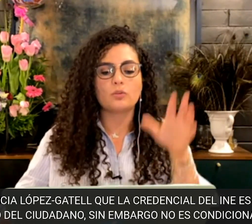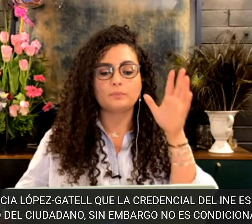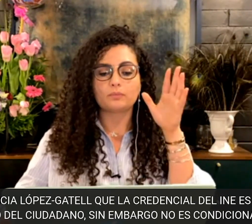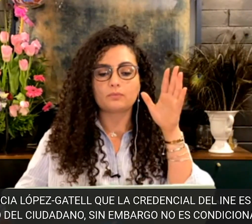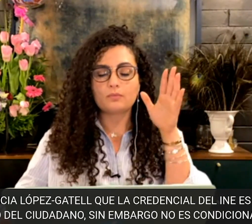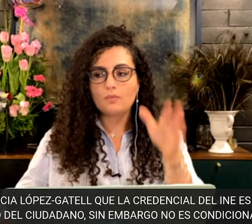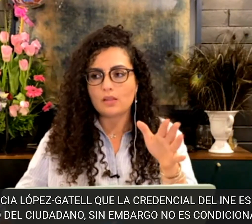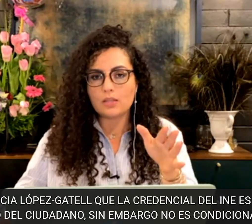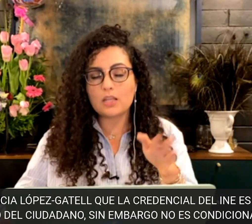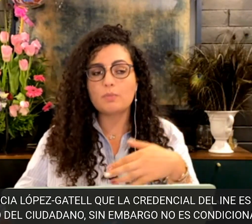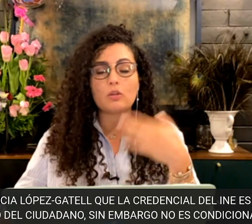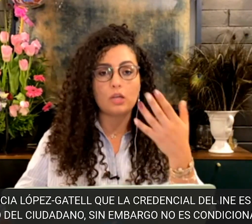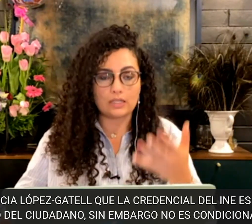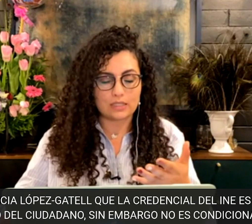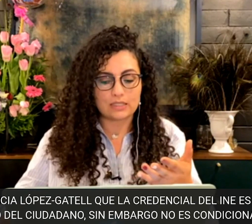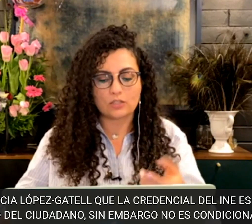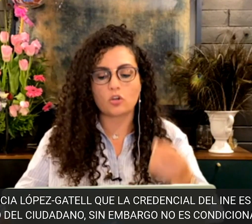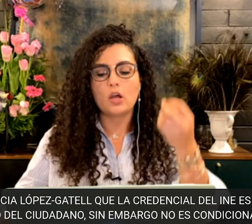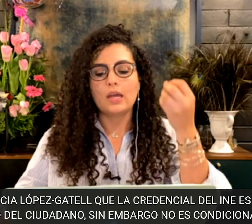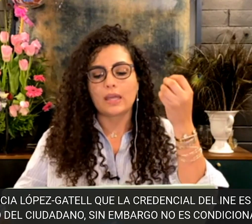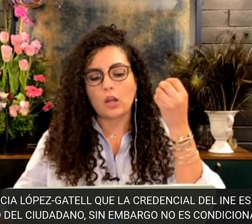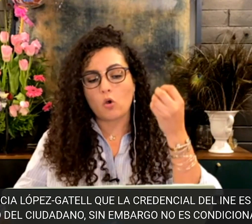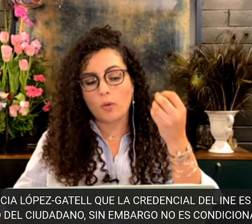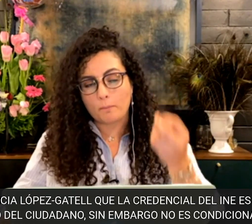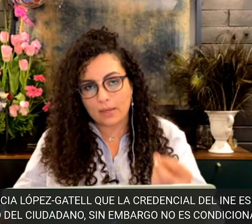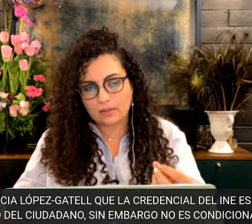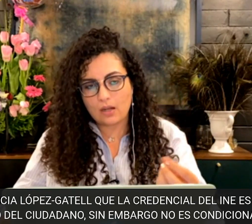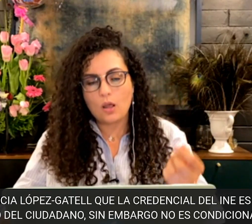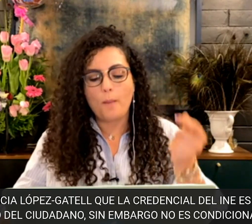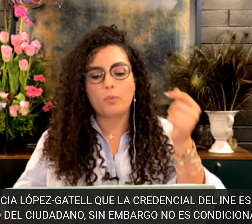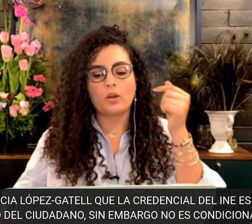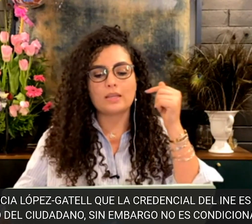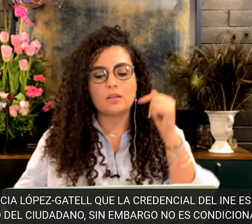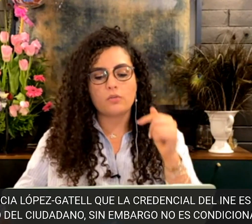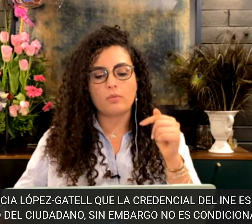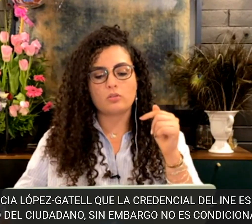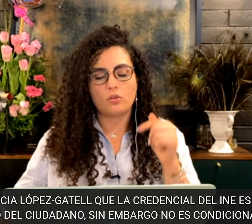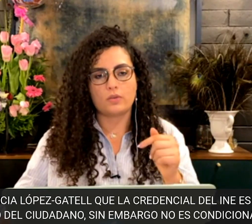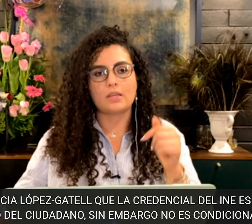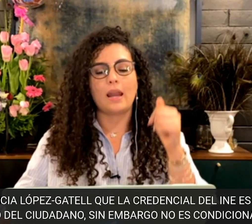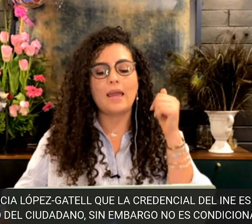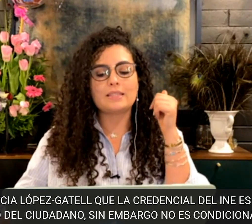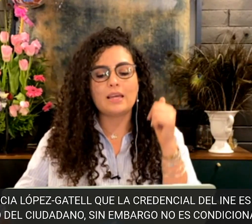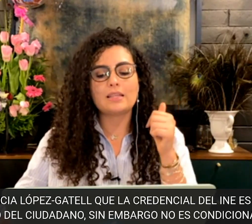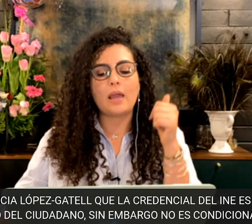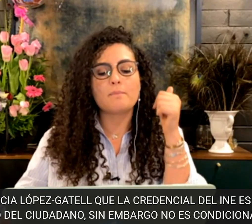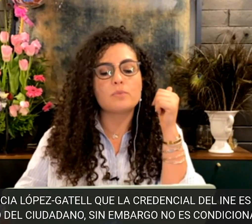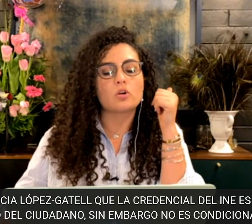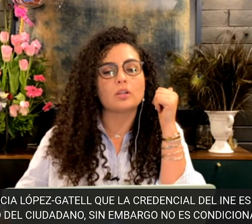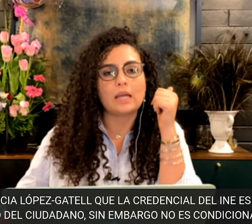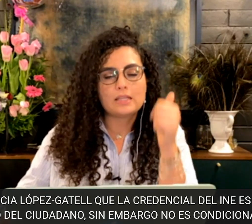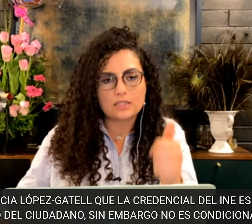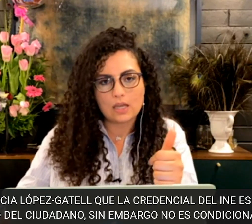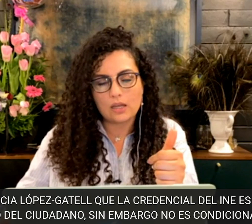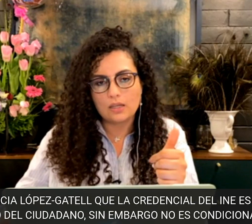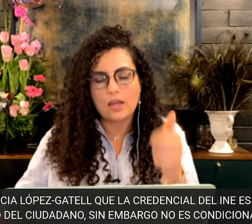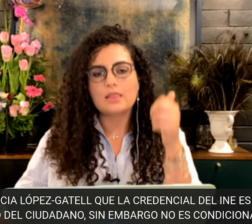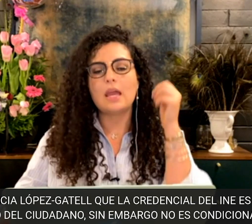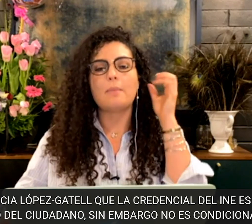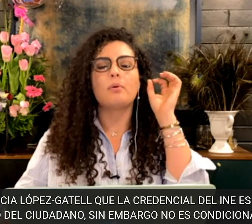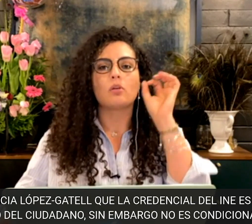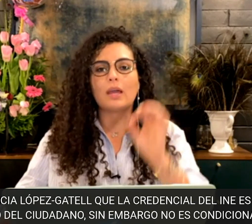mis amigos, sí les pido y les insisto que lo compartan porque es la información oficial. Esta es la